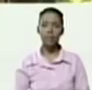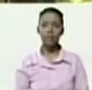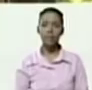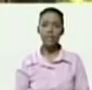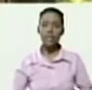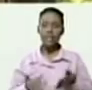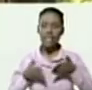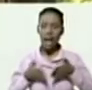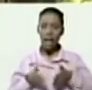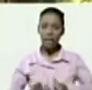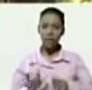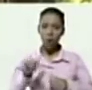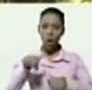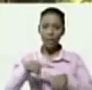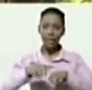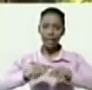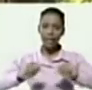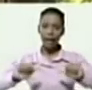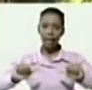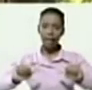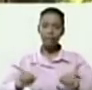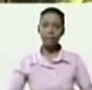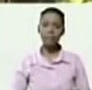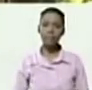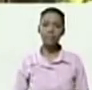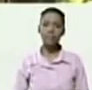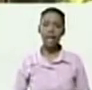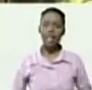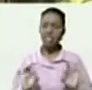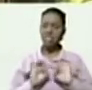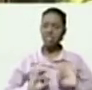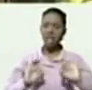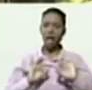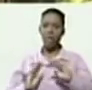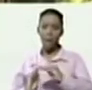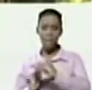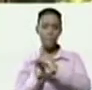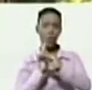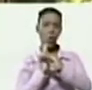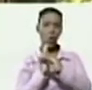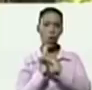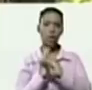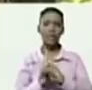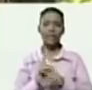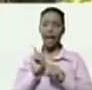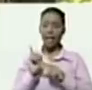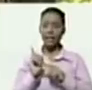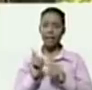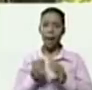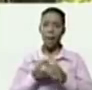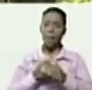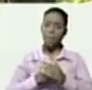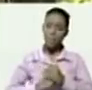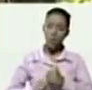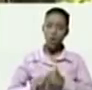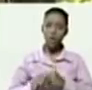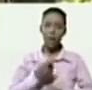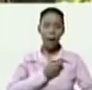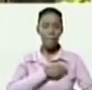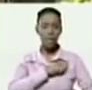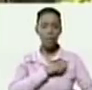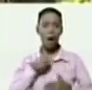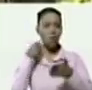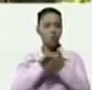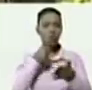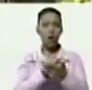nacidos en esta tierra, que para nada le impidió ser descendiente de españoles para luchar